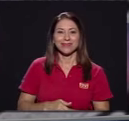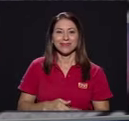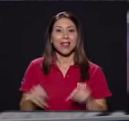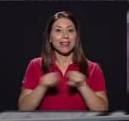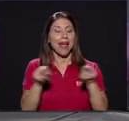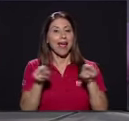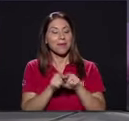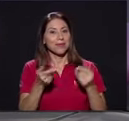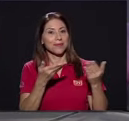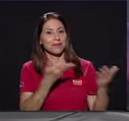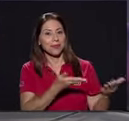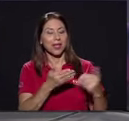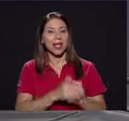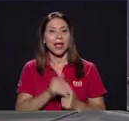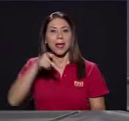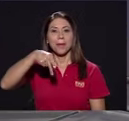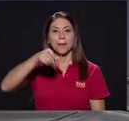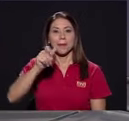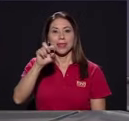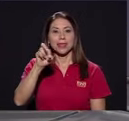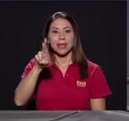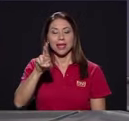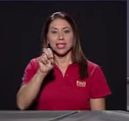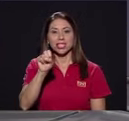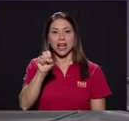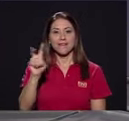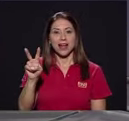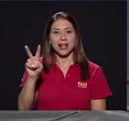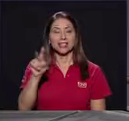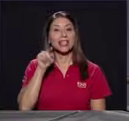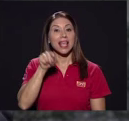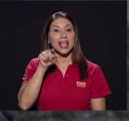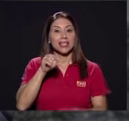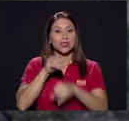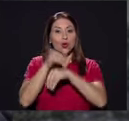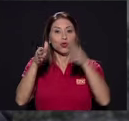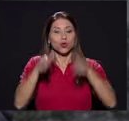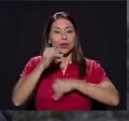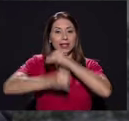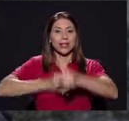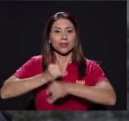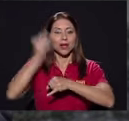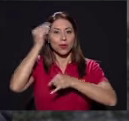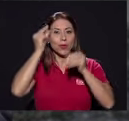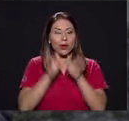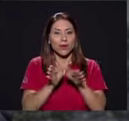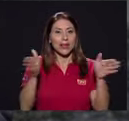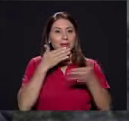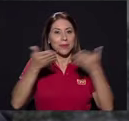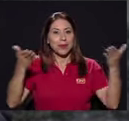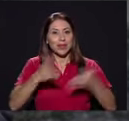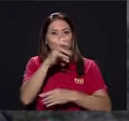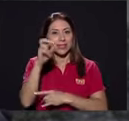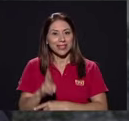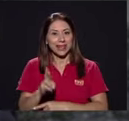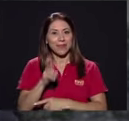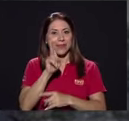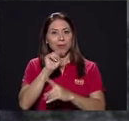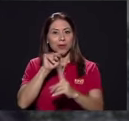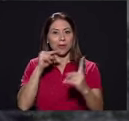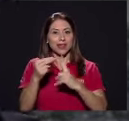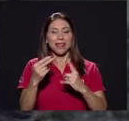ustedes. Además nos acompaña Peter Sharp Vargas, quien es consultor internacional en Gobierno Abierto. Bienvenido a Costa Rica y